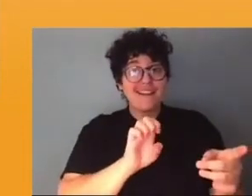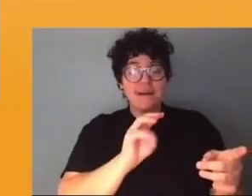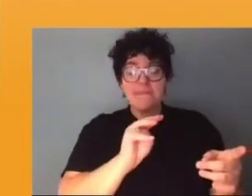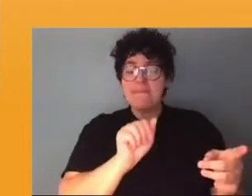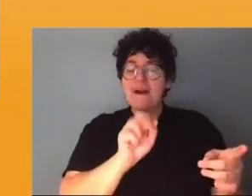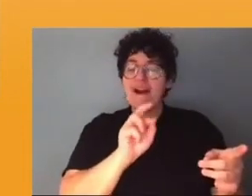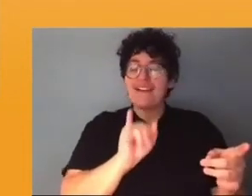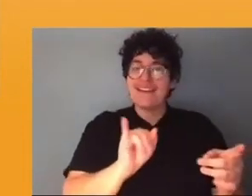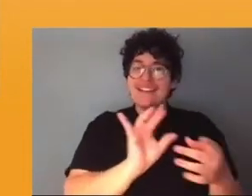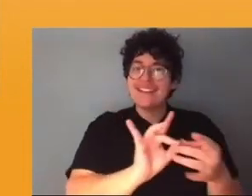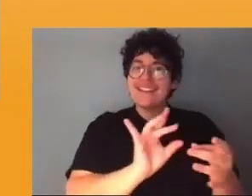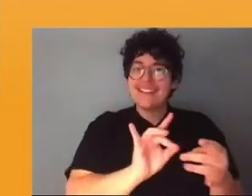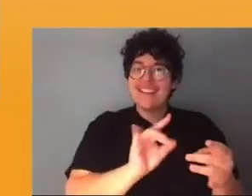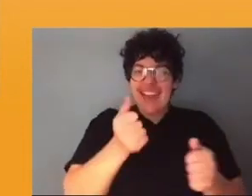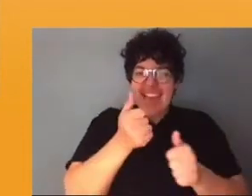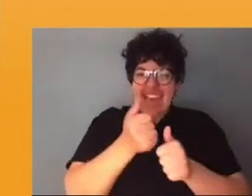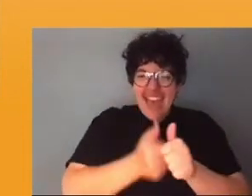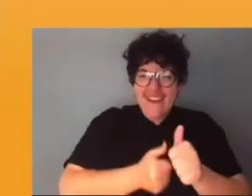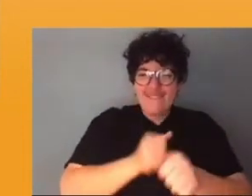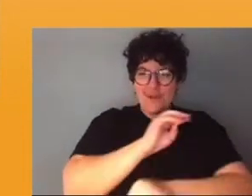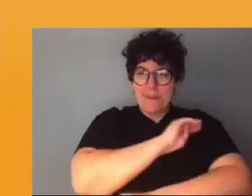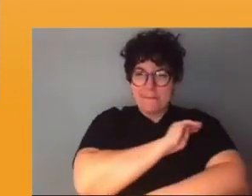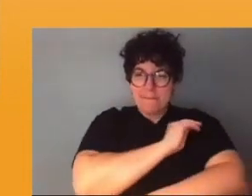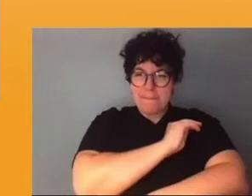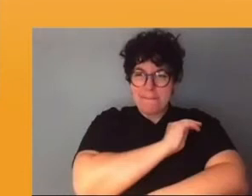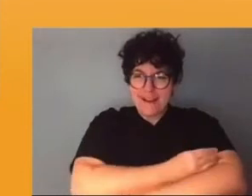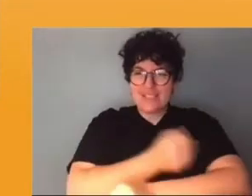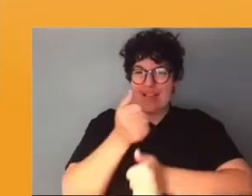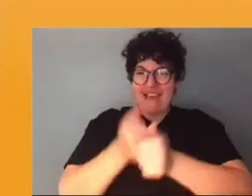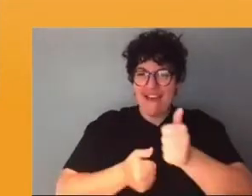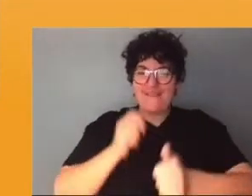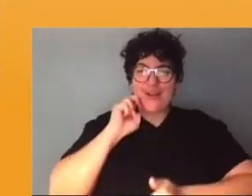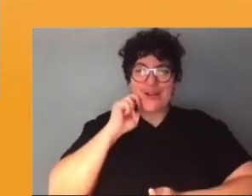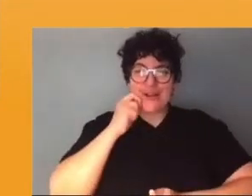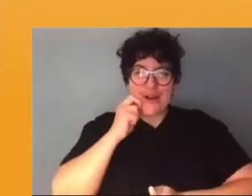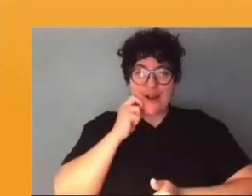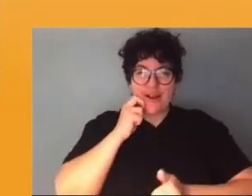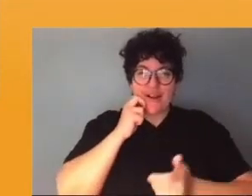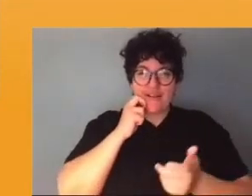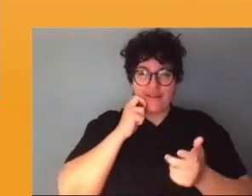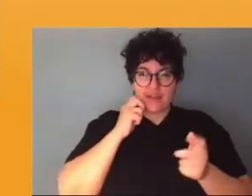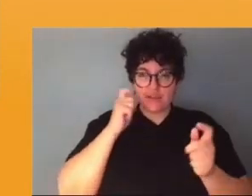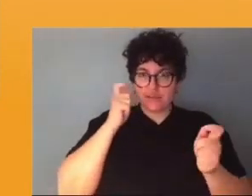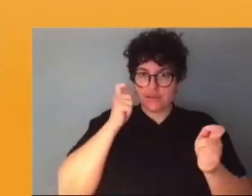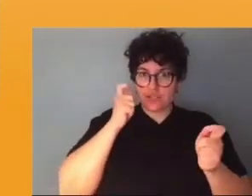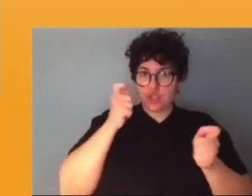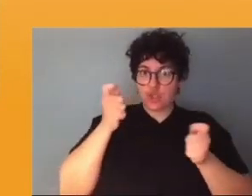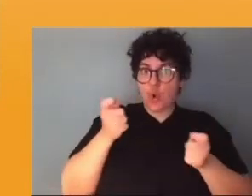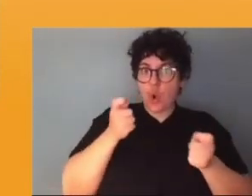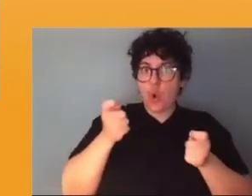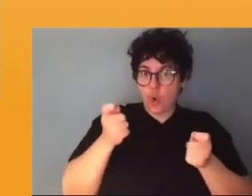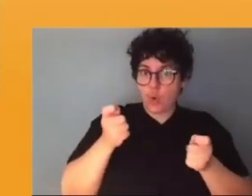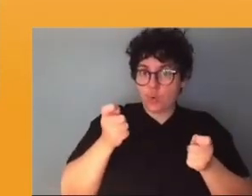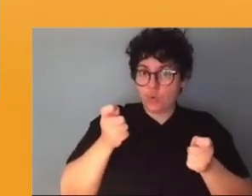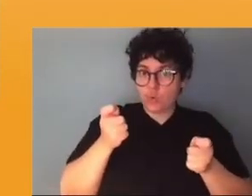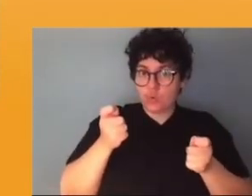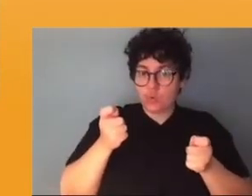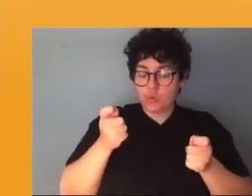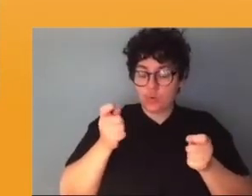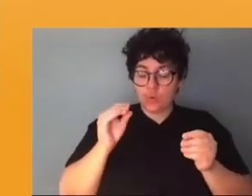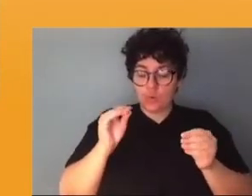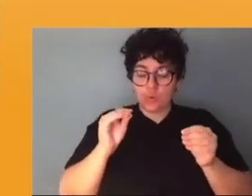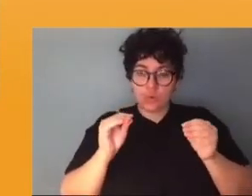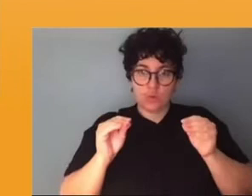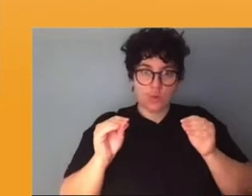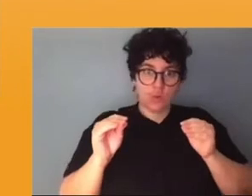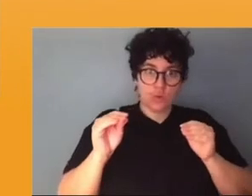y de todos los músculos y son tan conculgados. Calculados, perdón, pero en la se supone que debes de dejar ir como